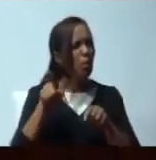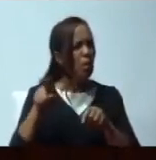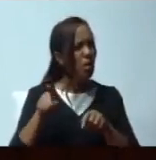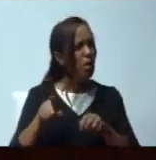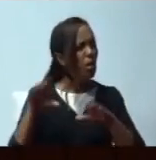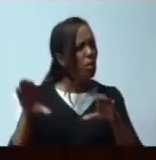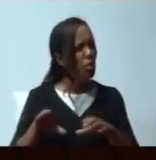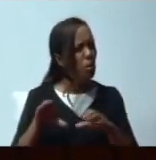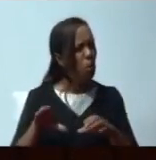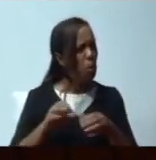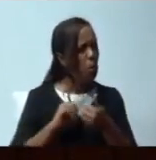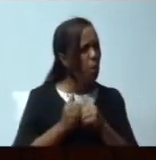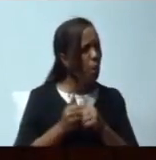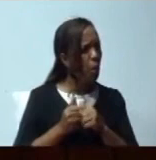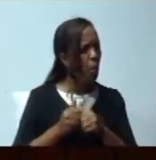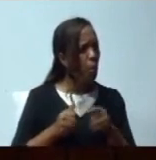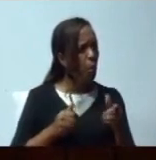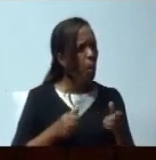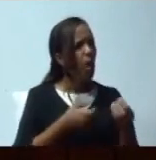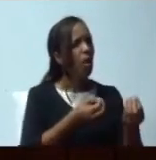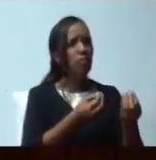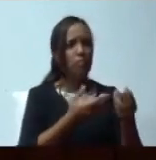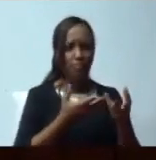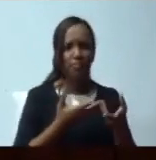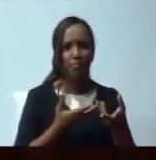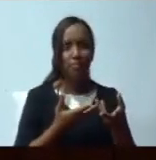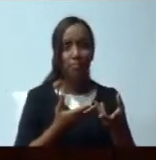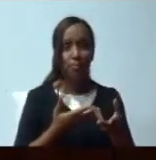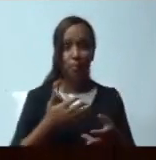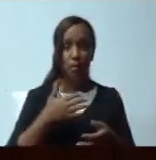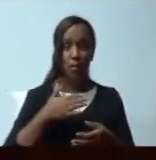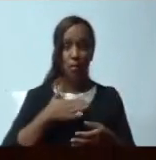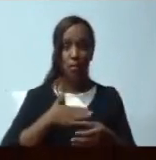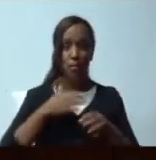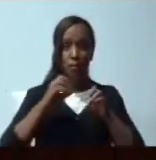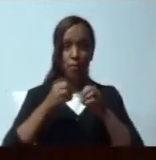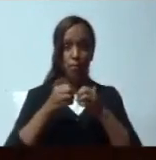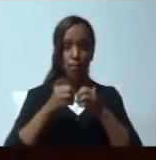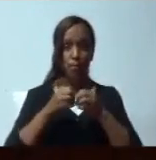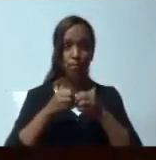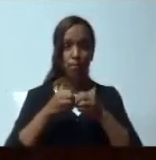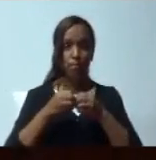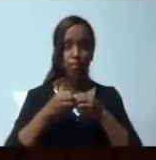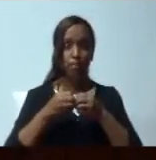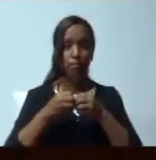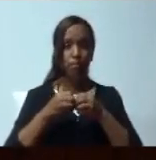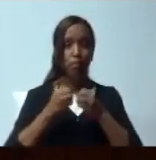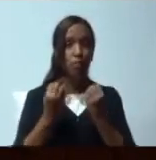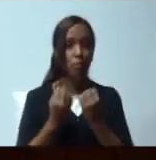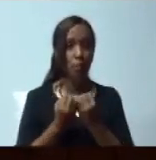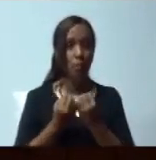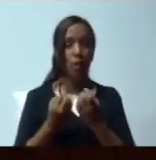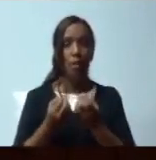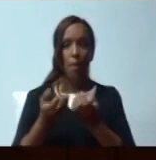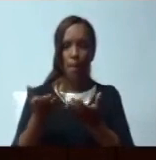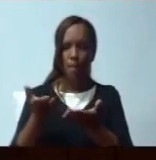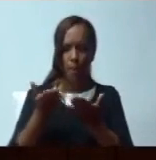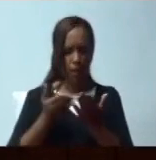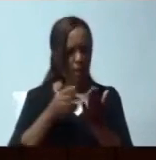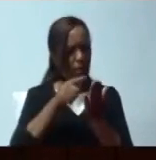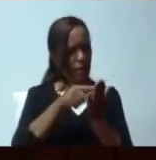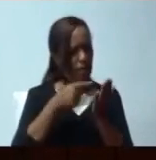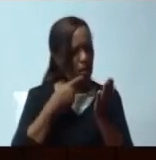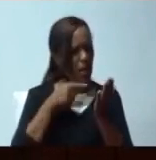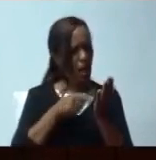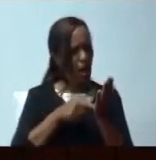que algunos los depuramos en función de el perfil de esa